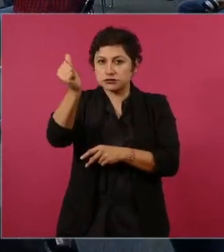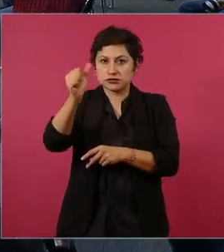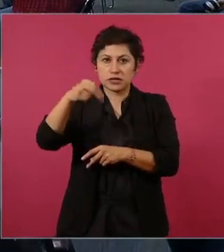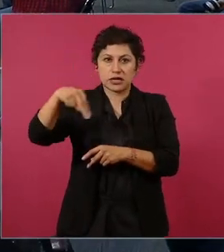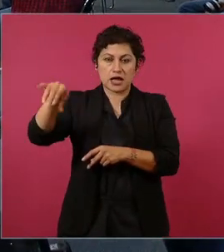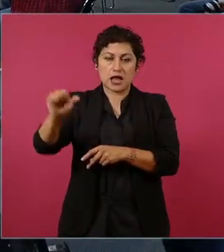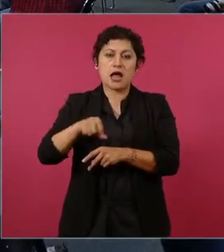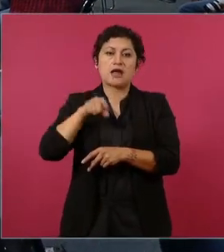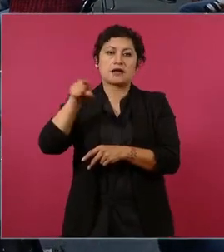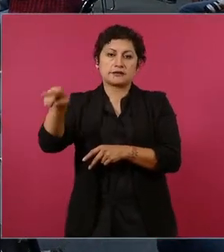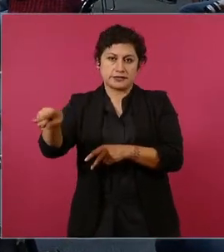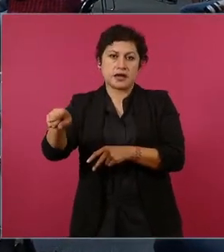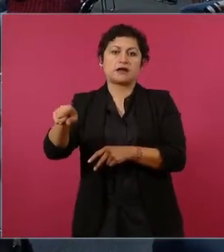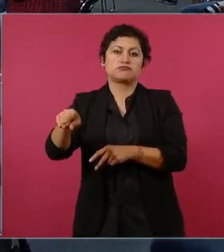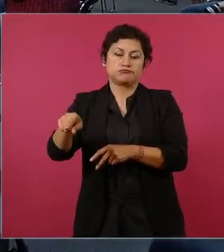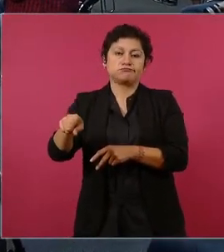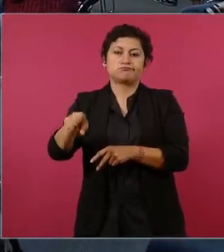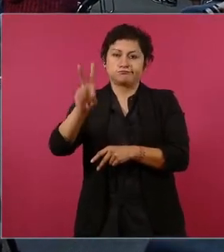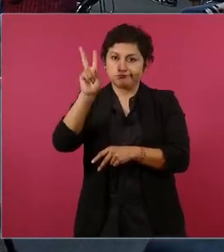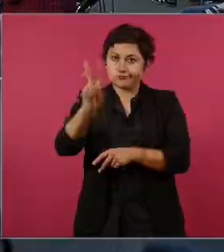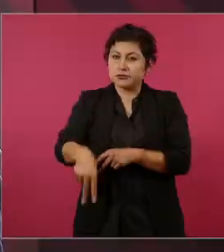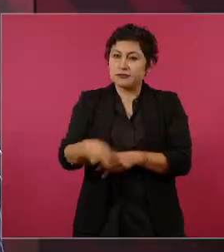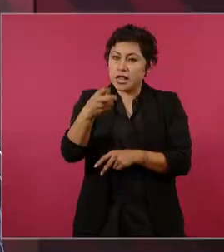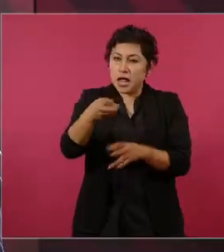Una gran injusticia, un exterminio.